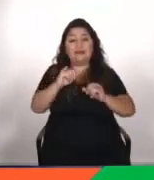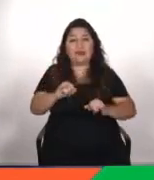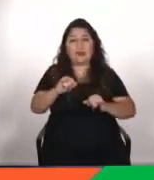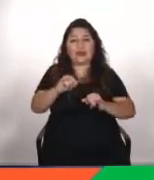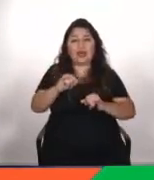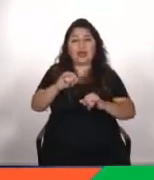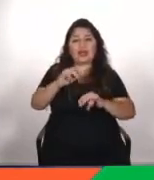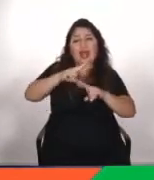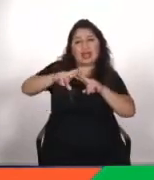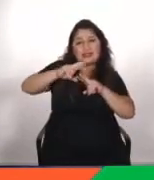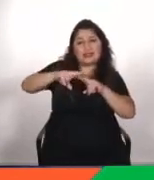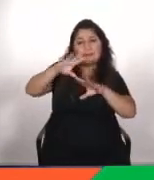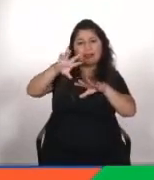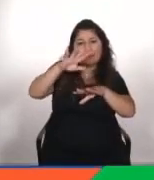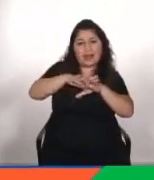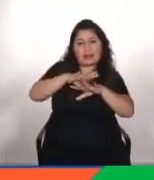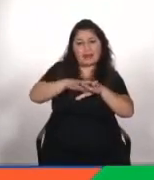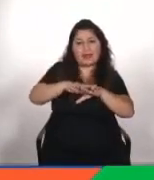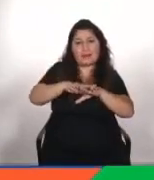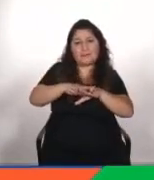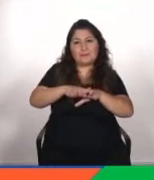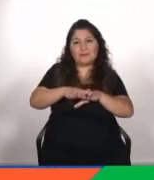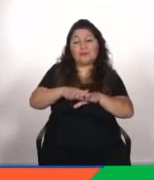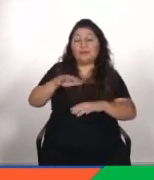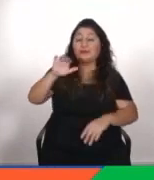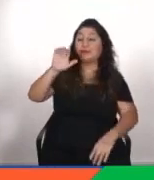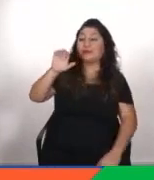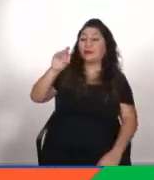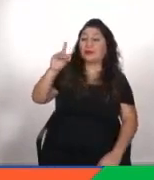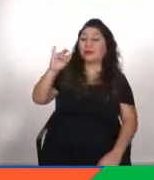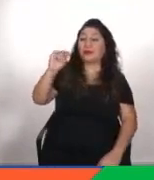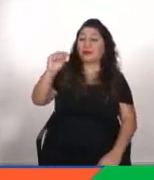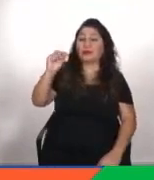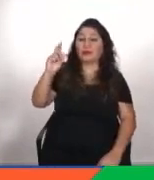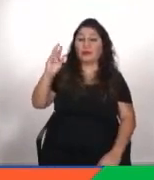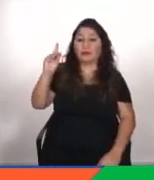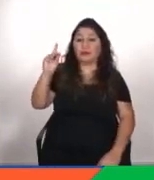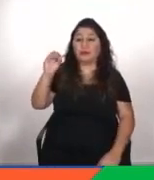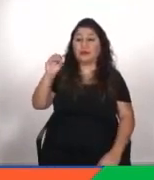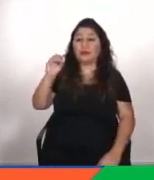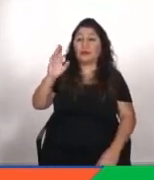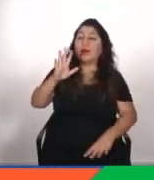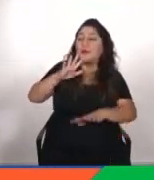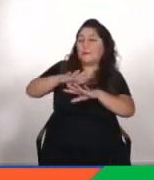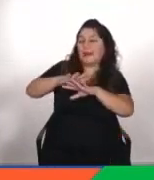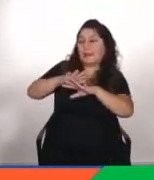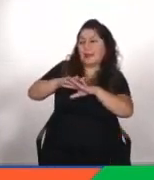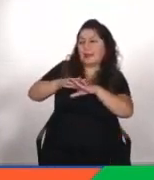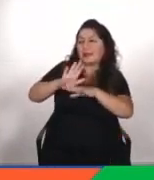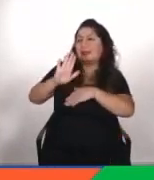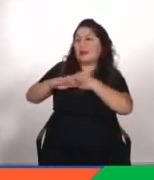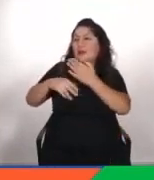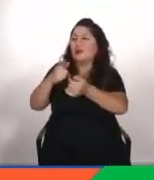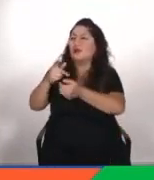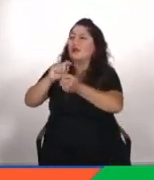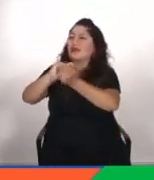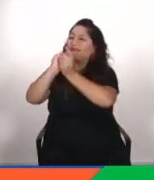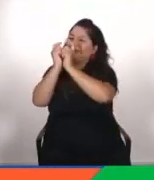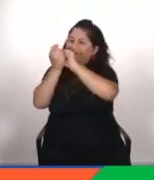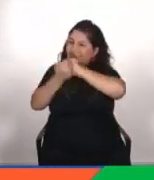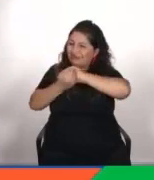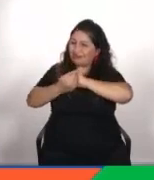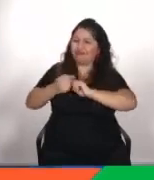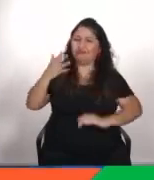Oye, Eduardo, y ya pasando más a la divulgación y a lo que te transformó en divulgador, me gustaría escuchar un poco esa historia. ¿Cómo